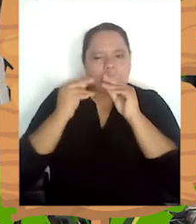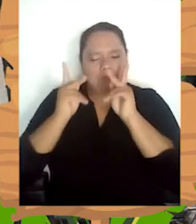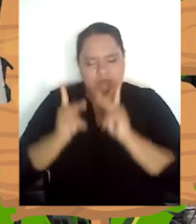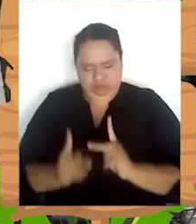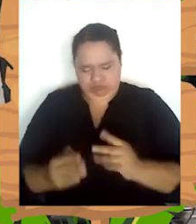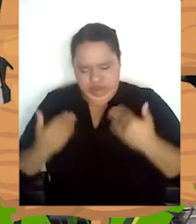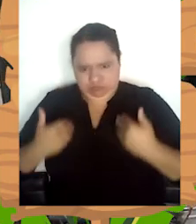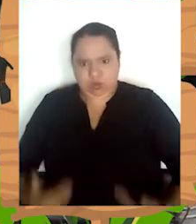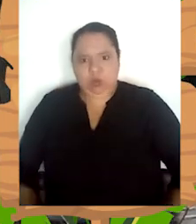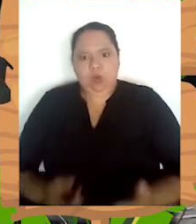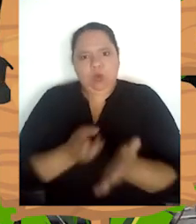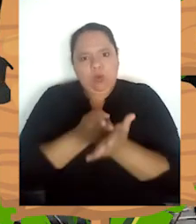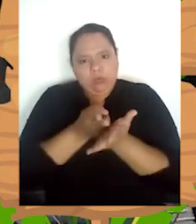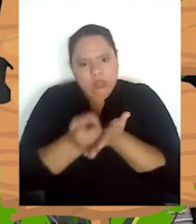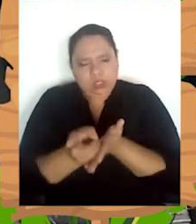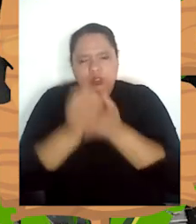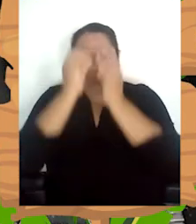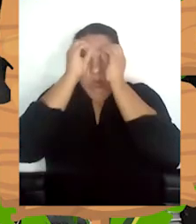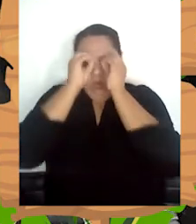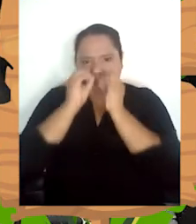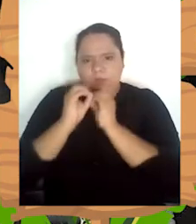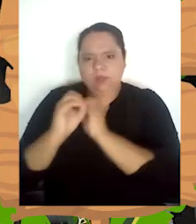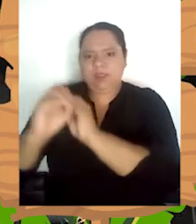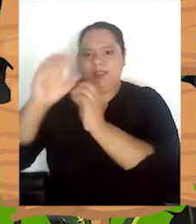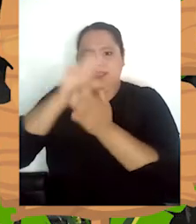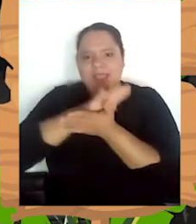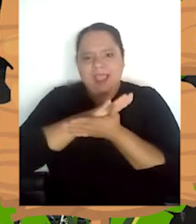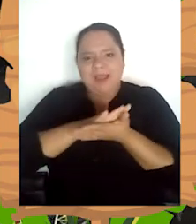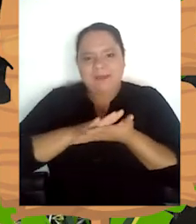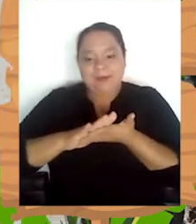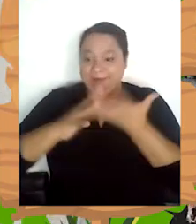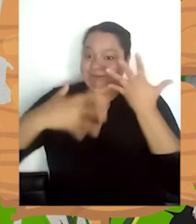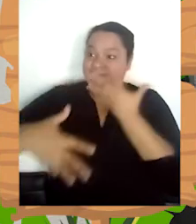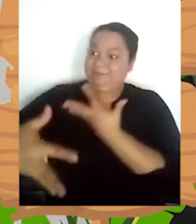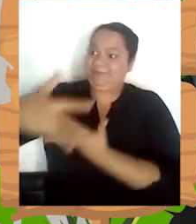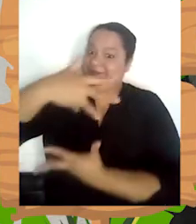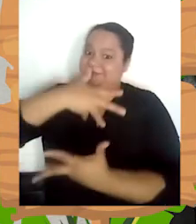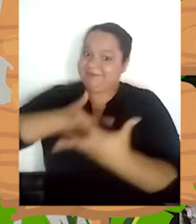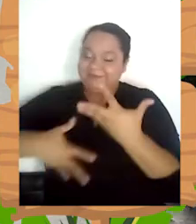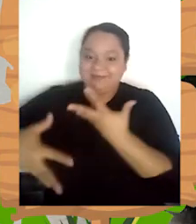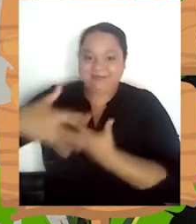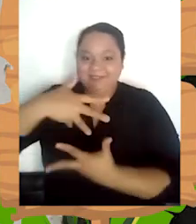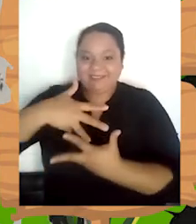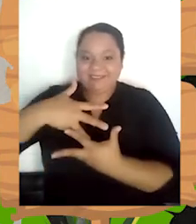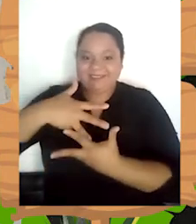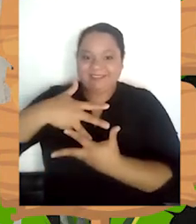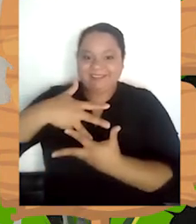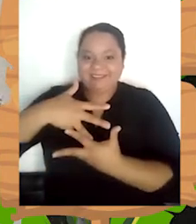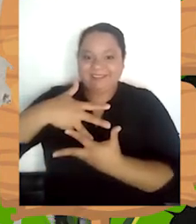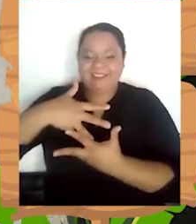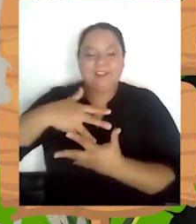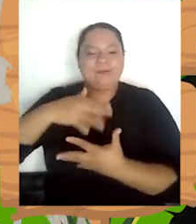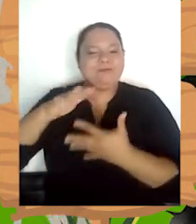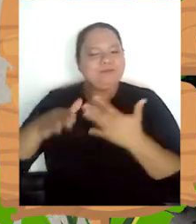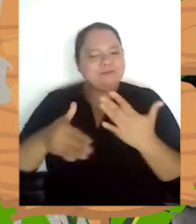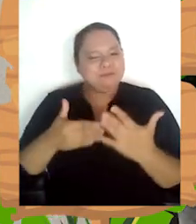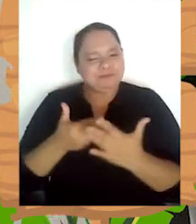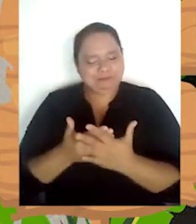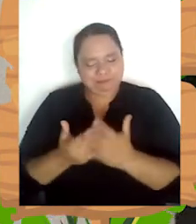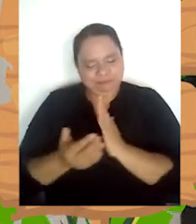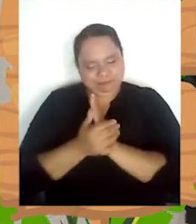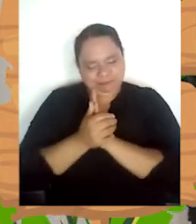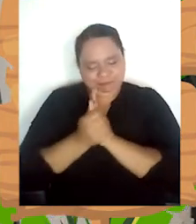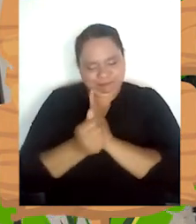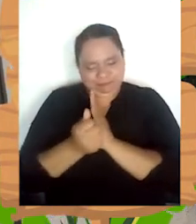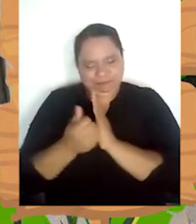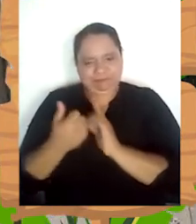honestos, obedientes, amables, sociables y reconocer todas nuestras